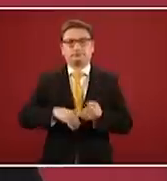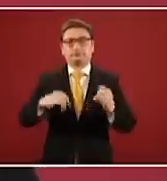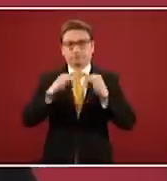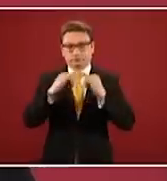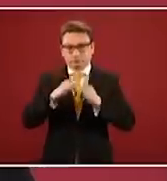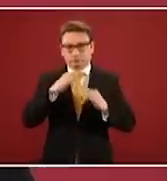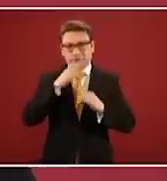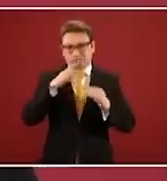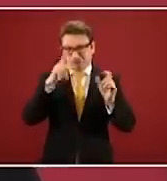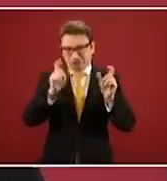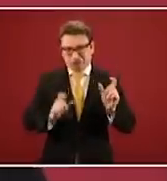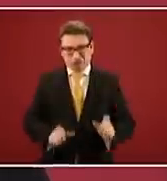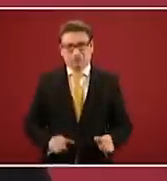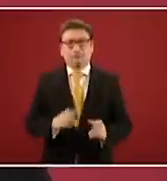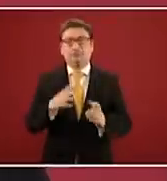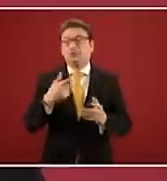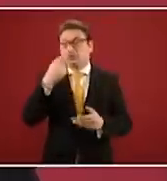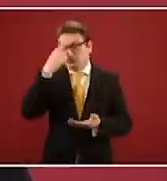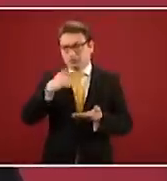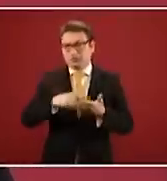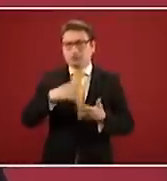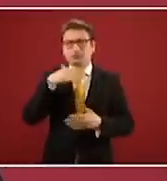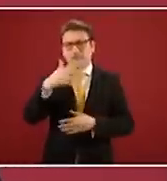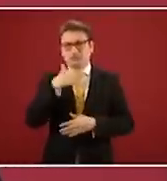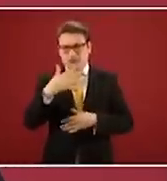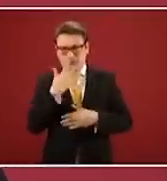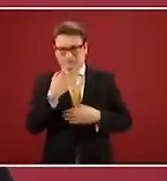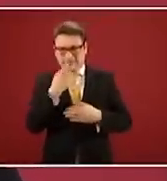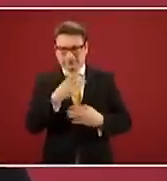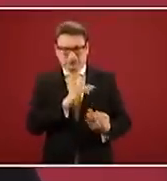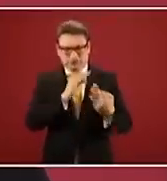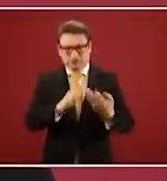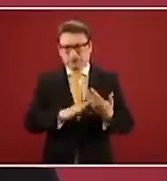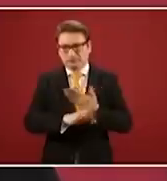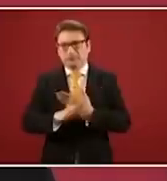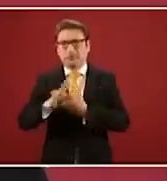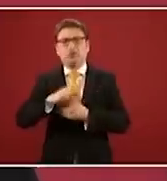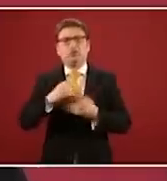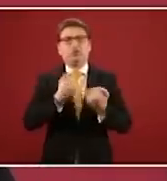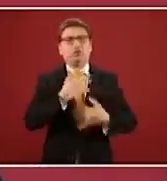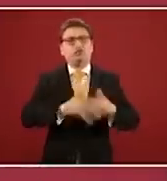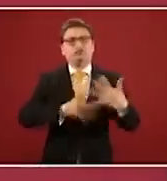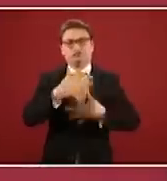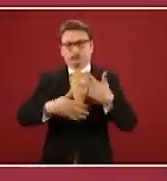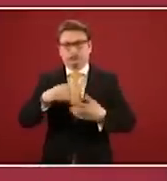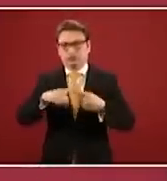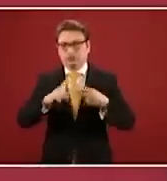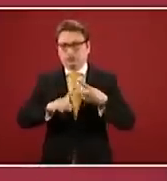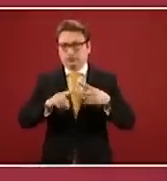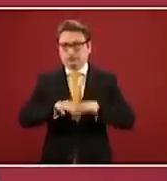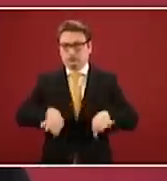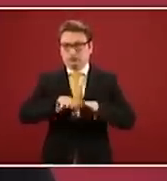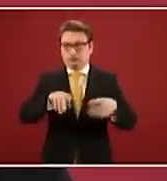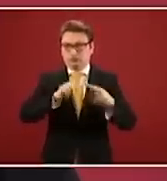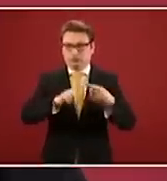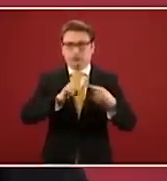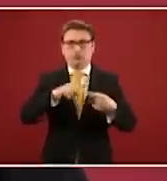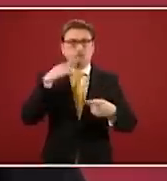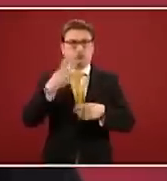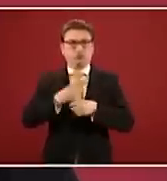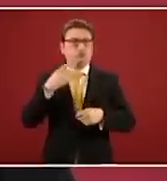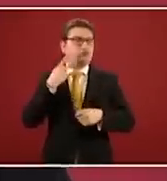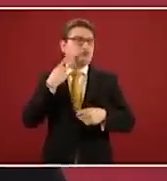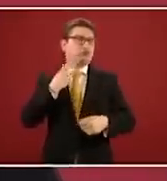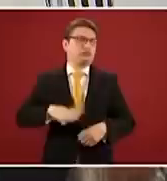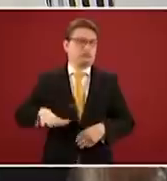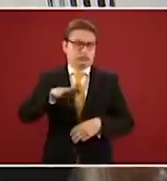Yo soy un convencido de que el combate a la corrupción o en general a la delincuencia pasa por 2 elementos. Uno, la voluntad política, que